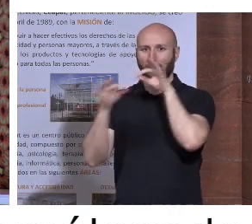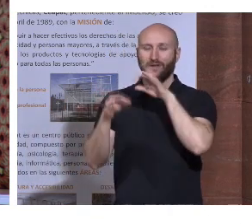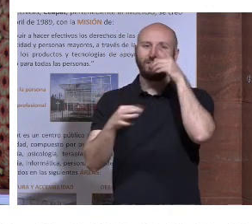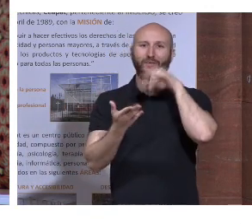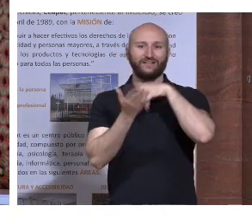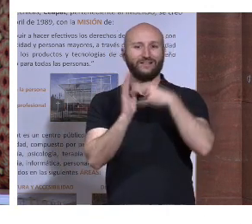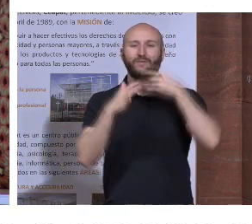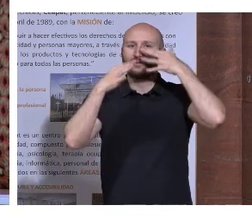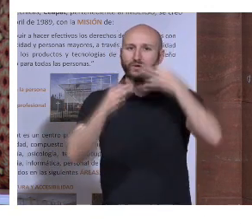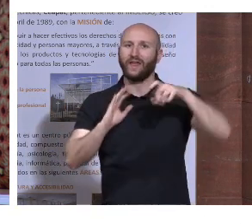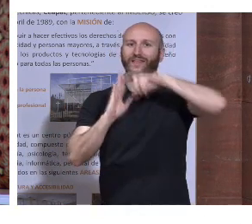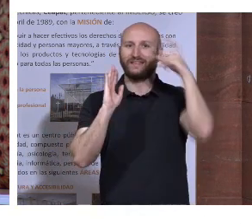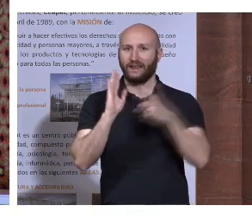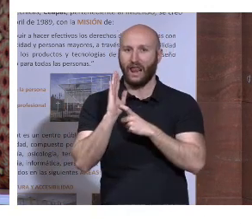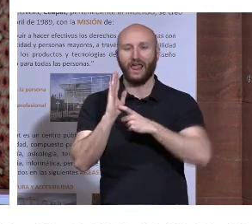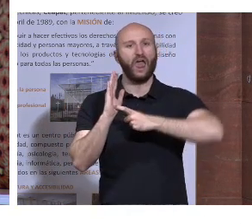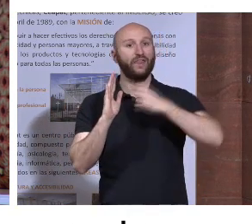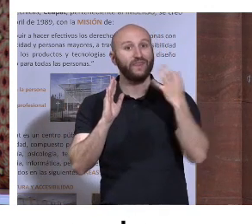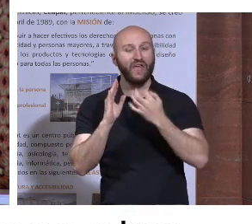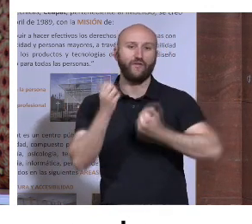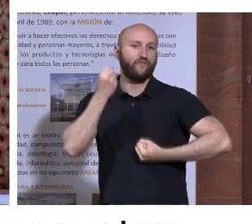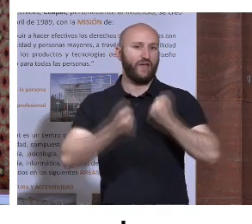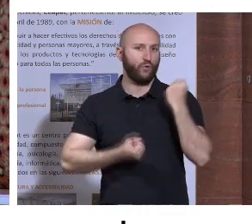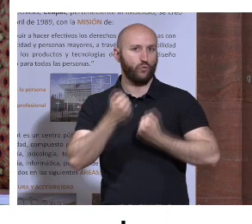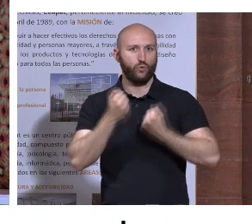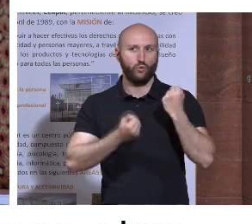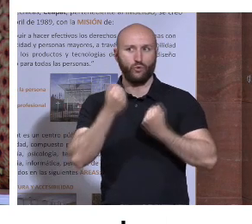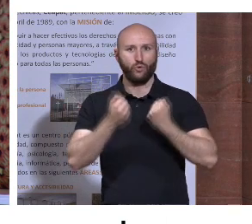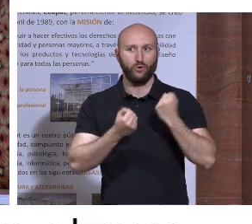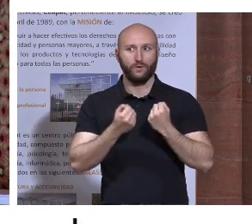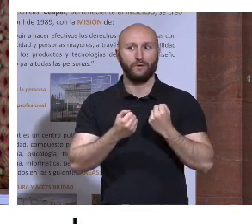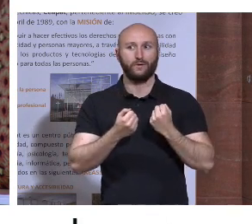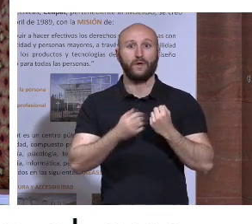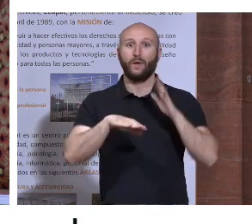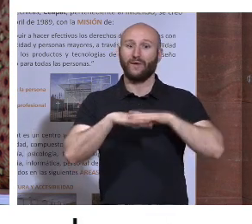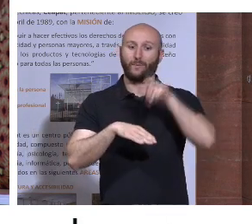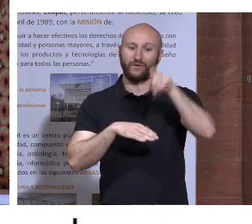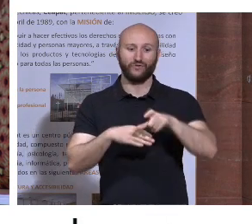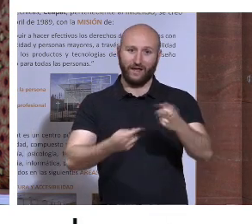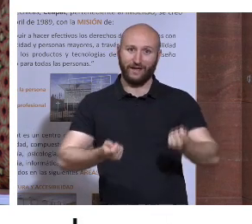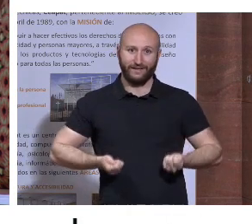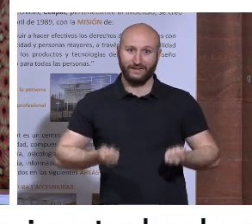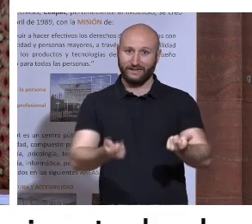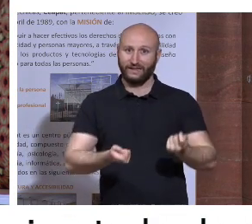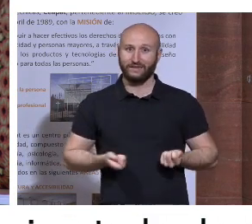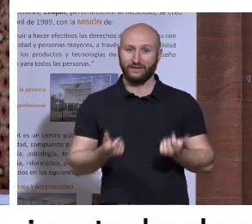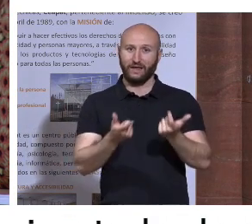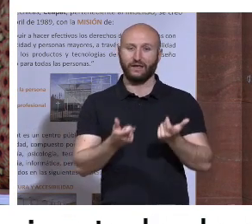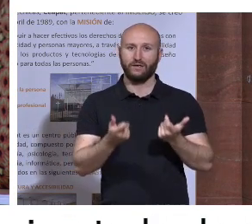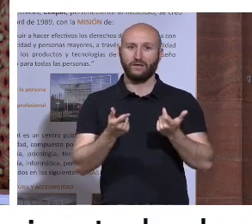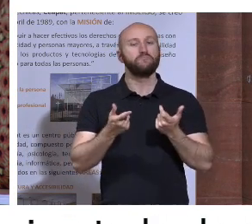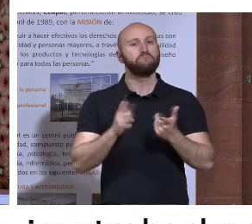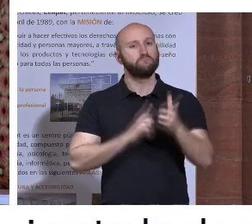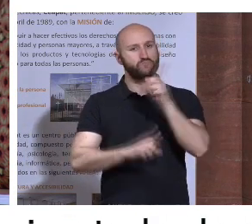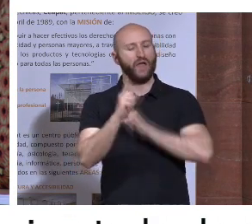sistema de seguridad que tiene que llevar estos vehículos instalados para que el pasajero en silla de ruedas viaje en las mismas